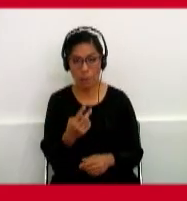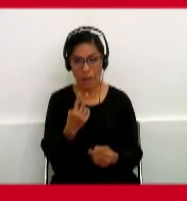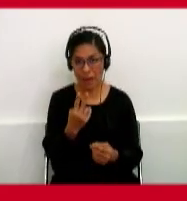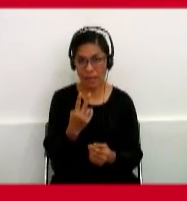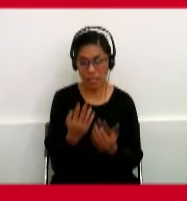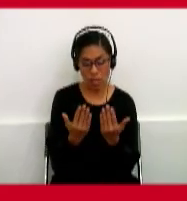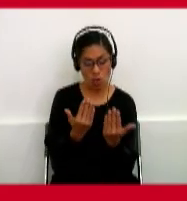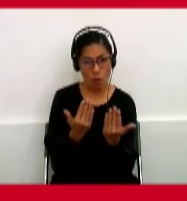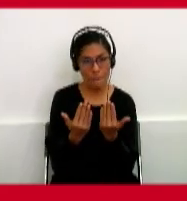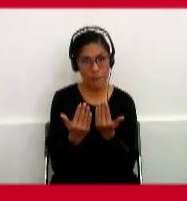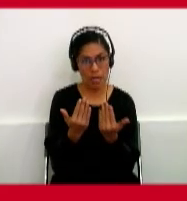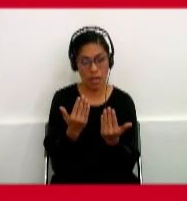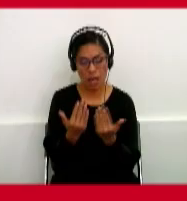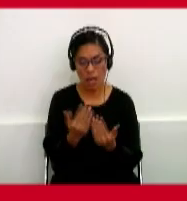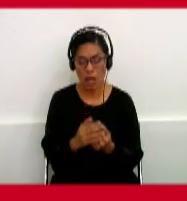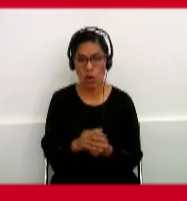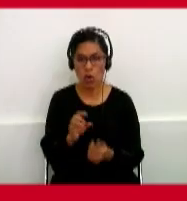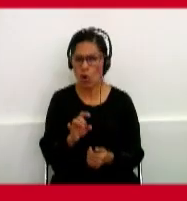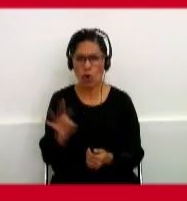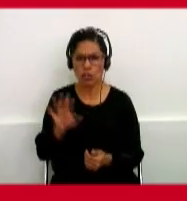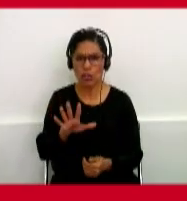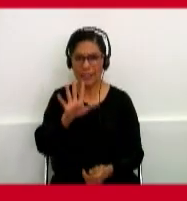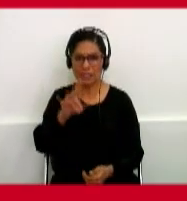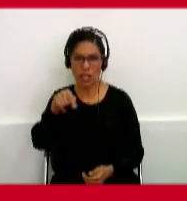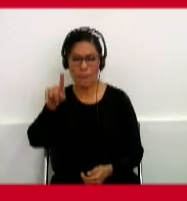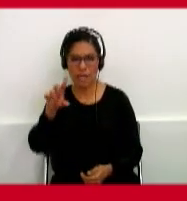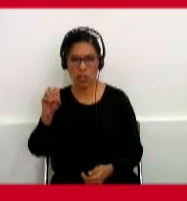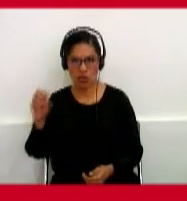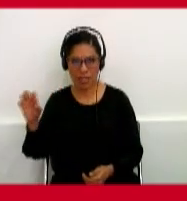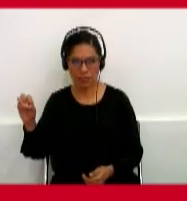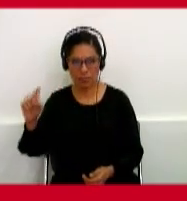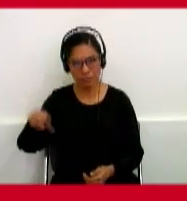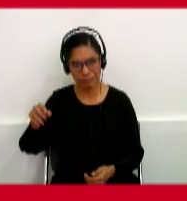comparar con el de 5 millones de elementos.